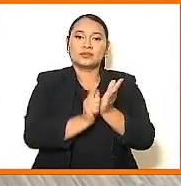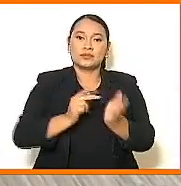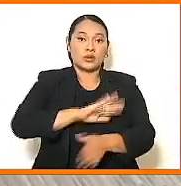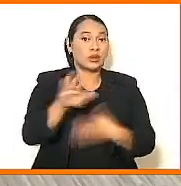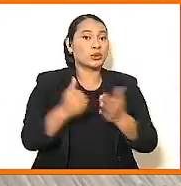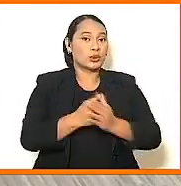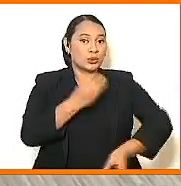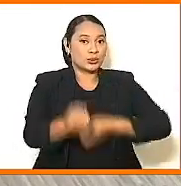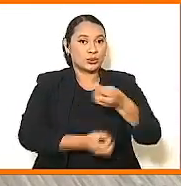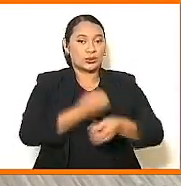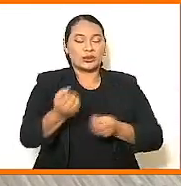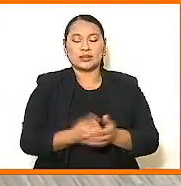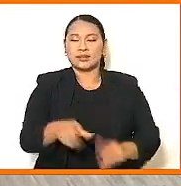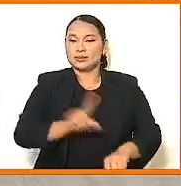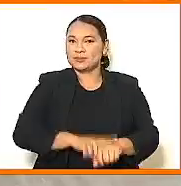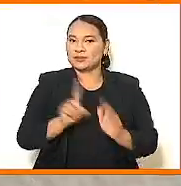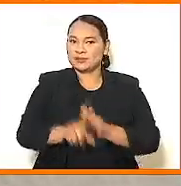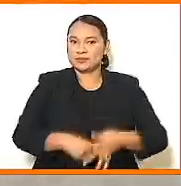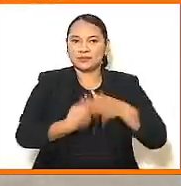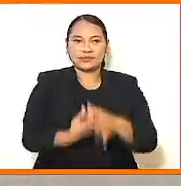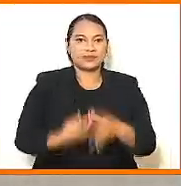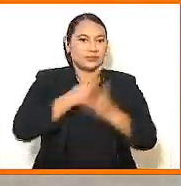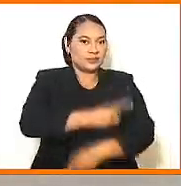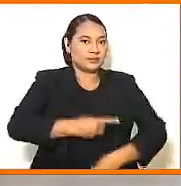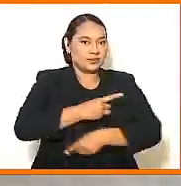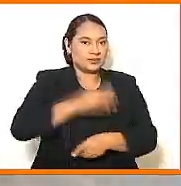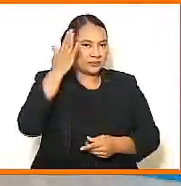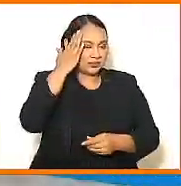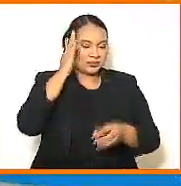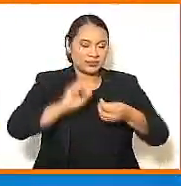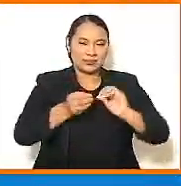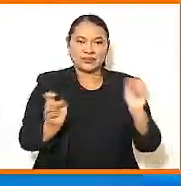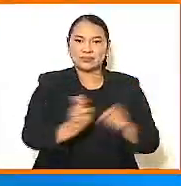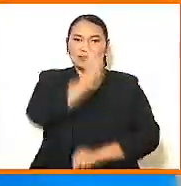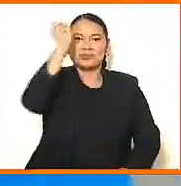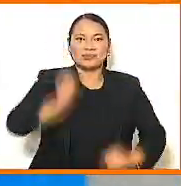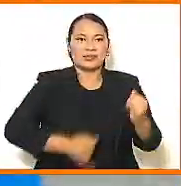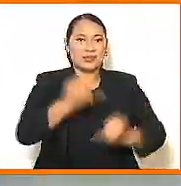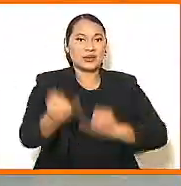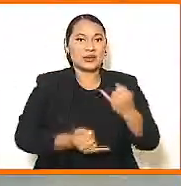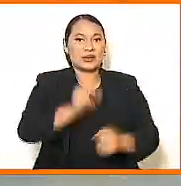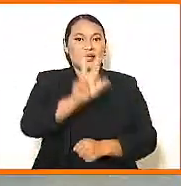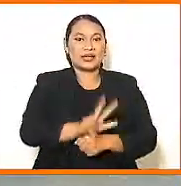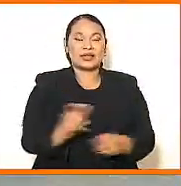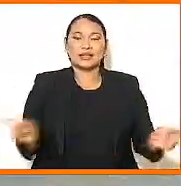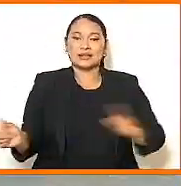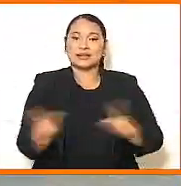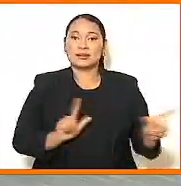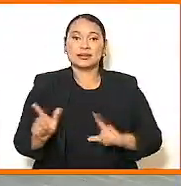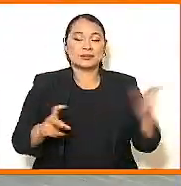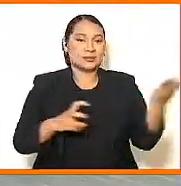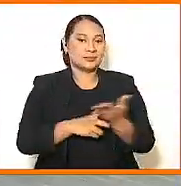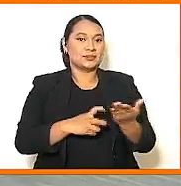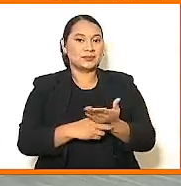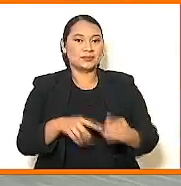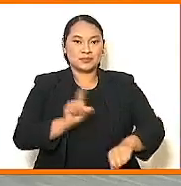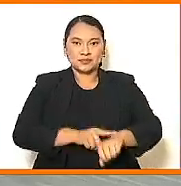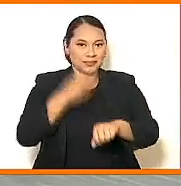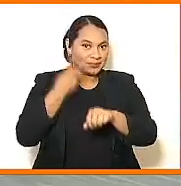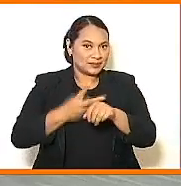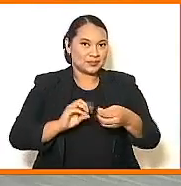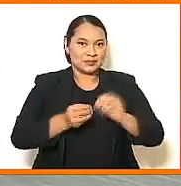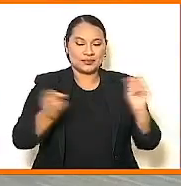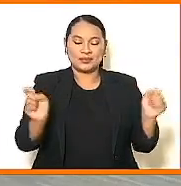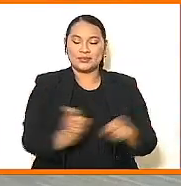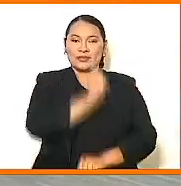sorteos. Ahora es momento de iniciar la diversión y conocer el número ganador para Juga 3. Espero que tengas tu boleto naranja en mano. Vamos a conocer los